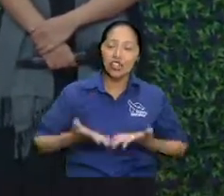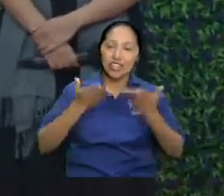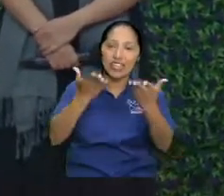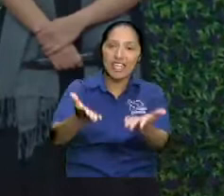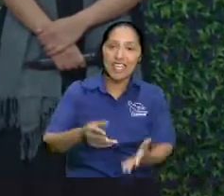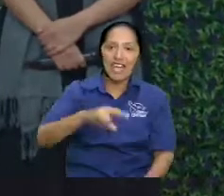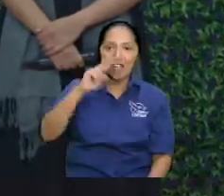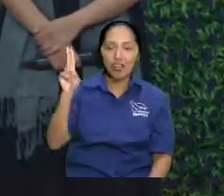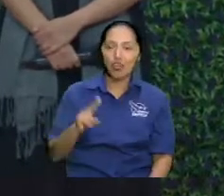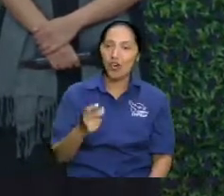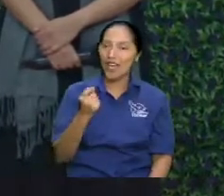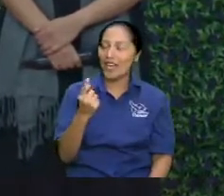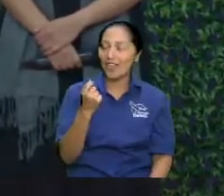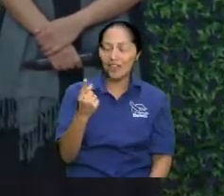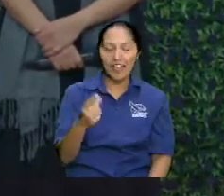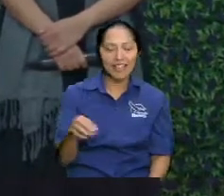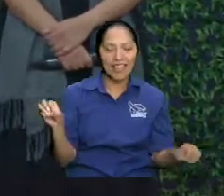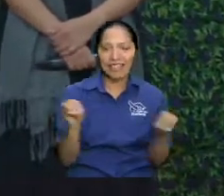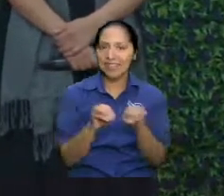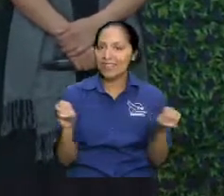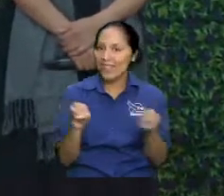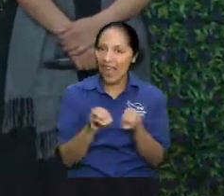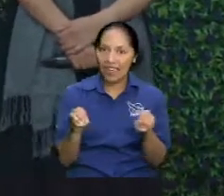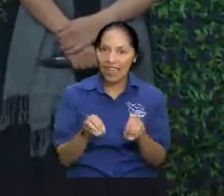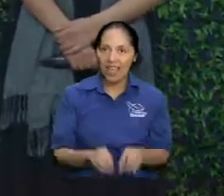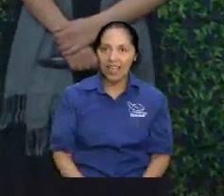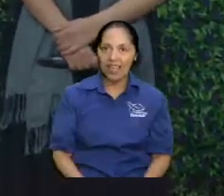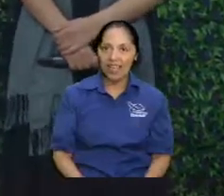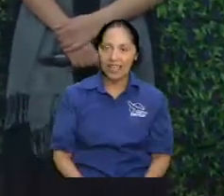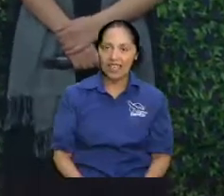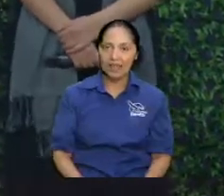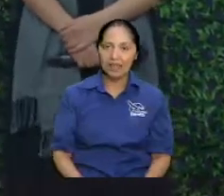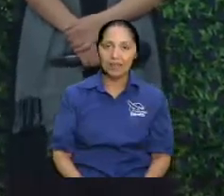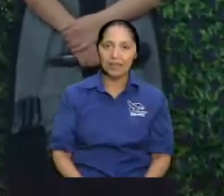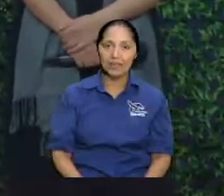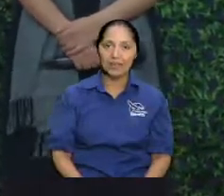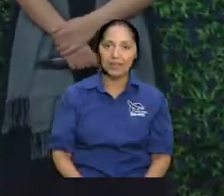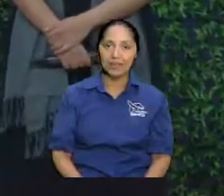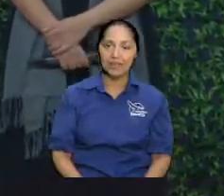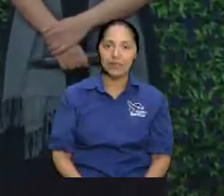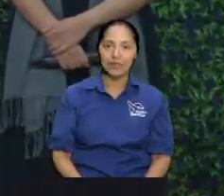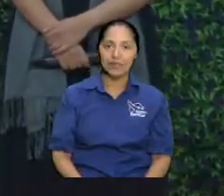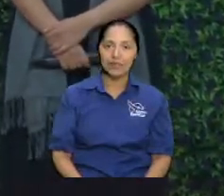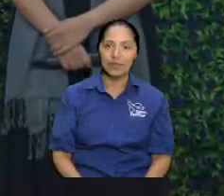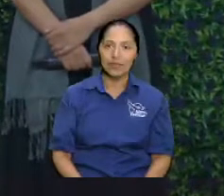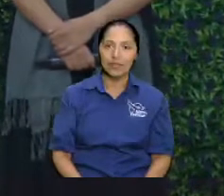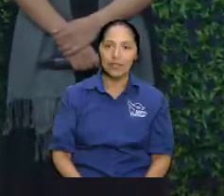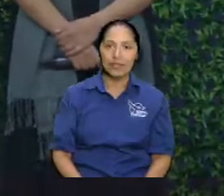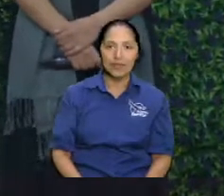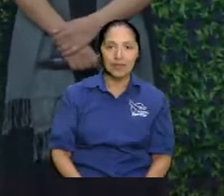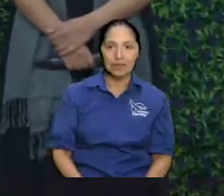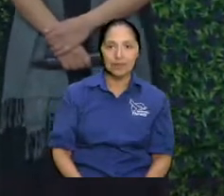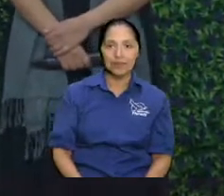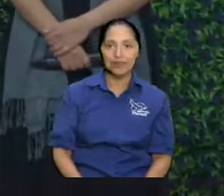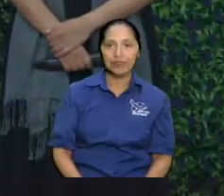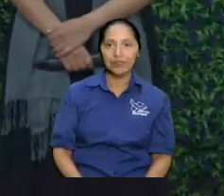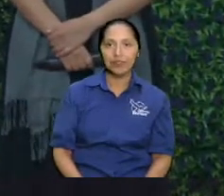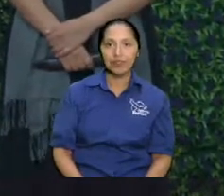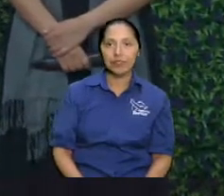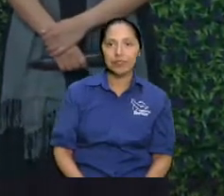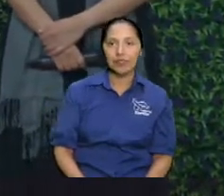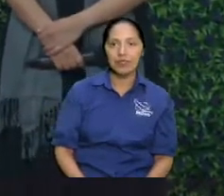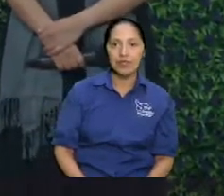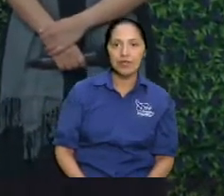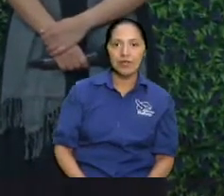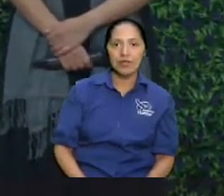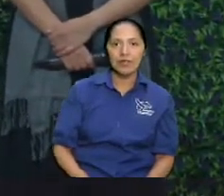tenga, porque es un don. Usted sabe que es un don. Es ilógico que alguien tenga el don de dar si no tiene que